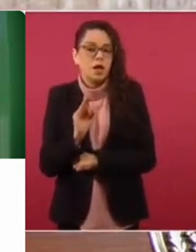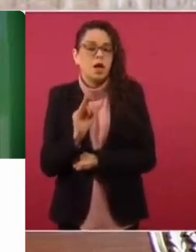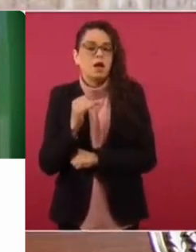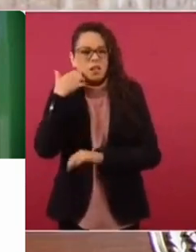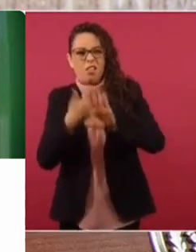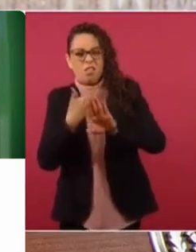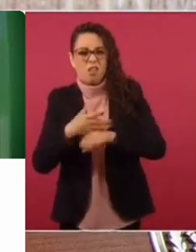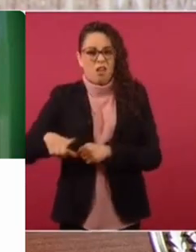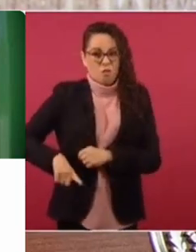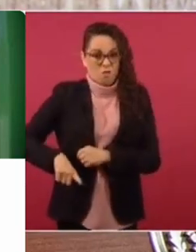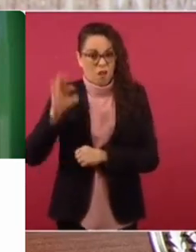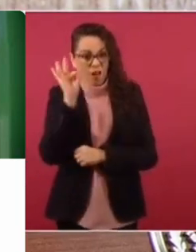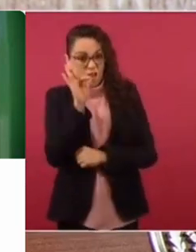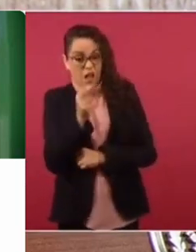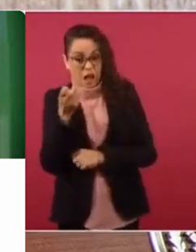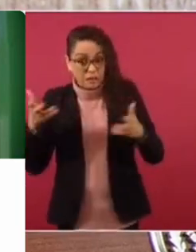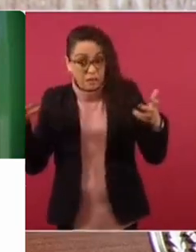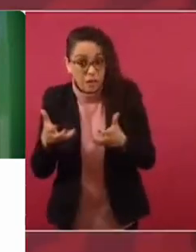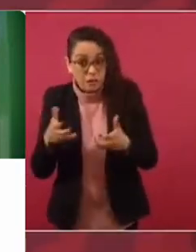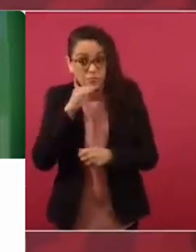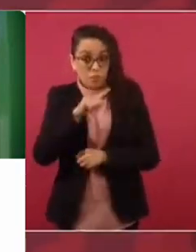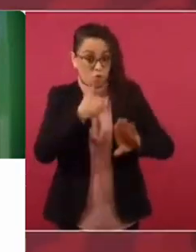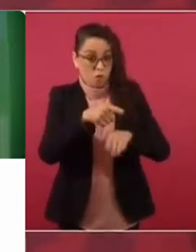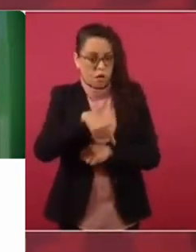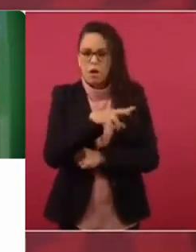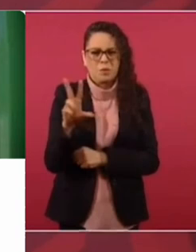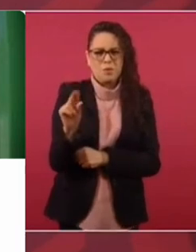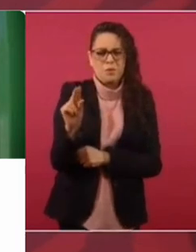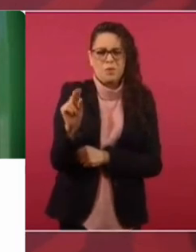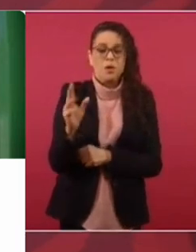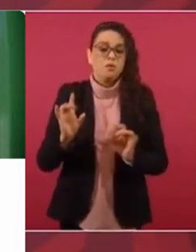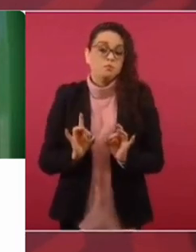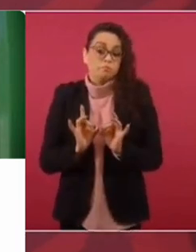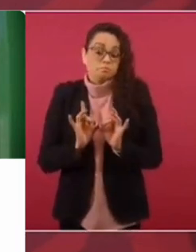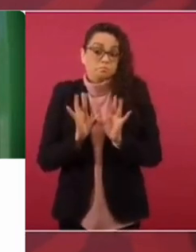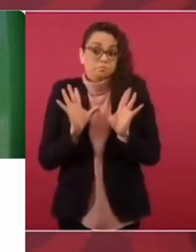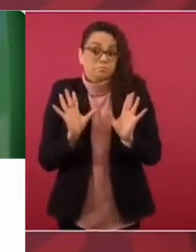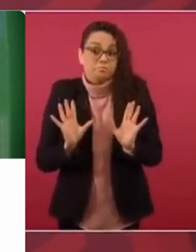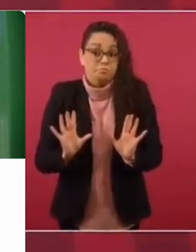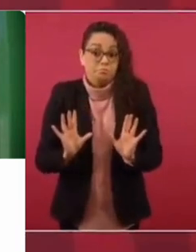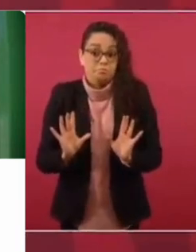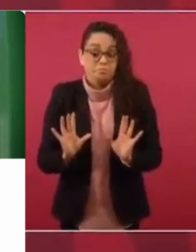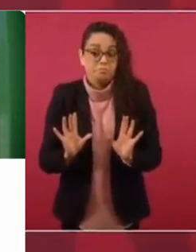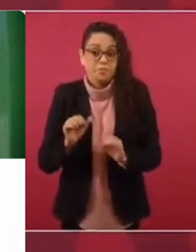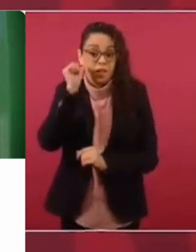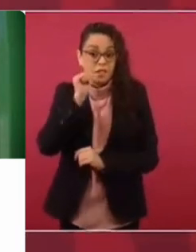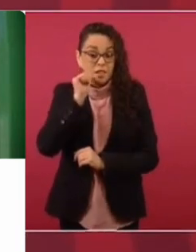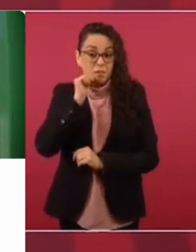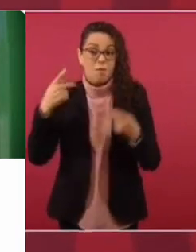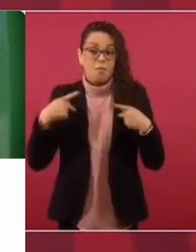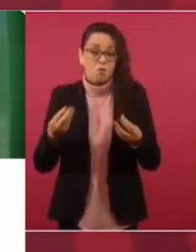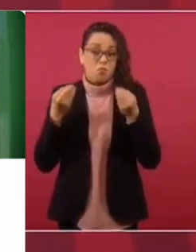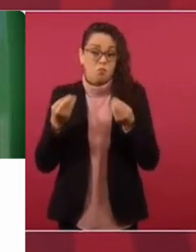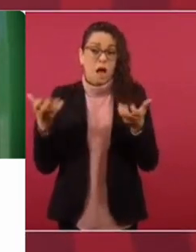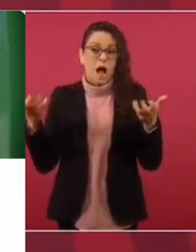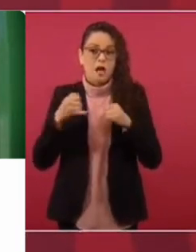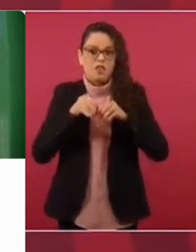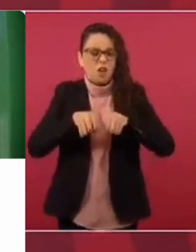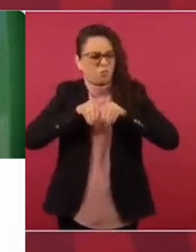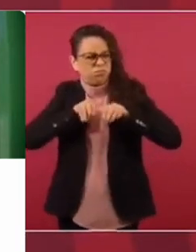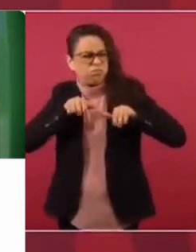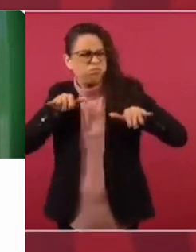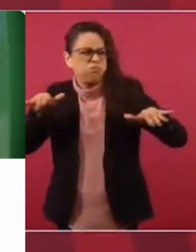contraria al gobierno de desprestigio, no, es un fenómeno que se da, que tiene que ver con medios de comunicación de masas, que